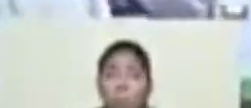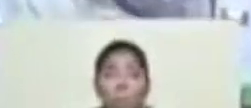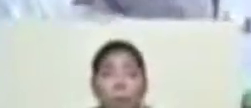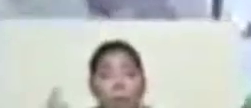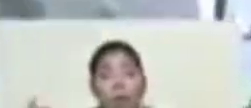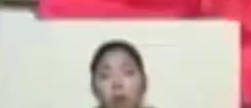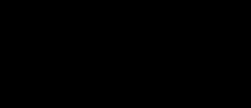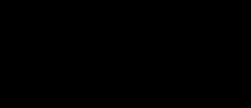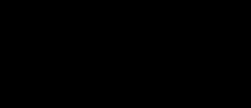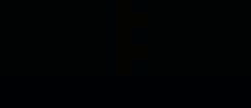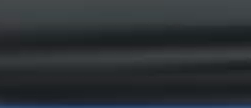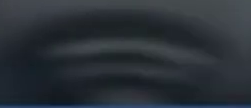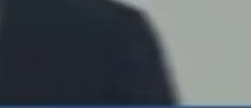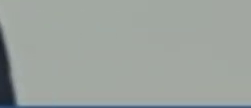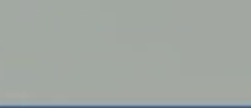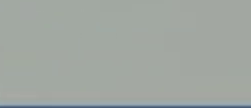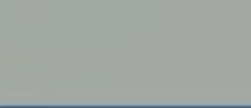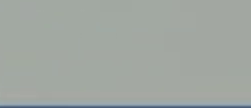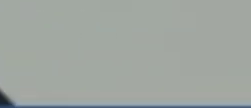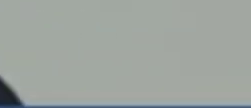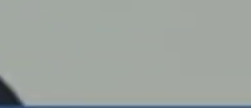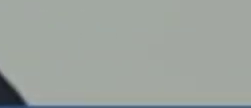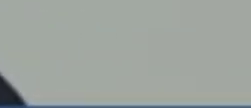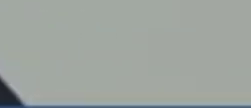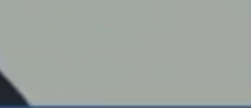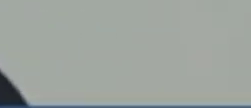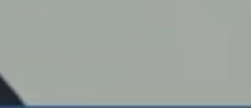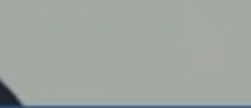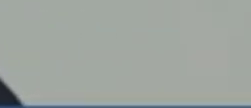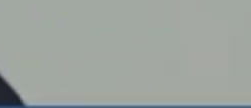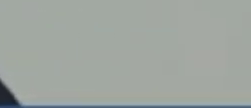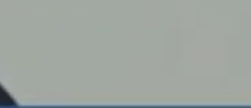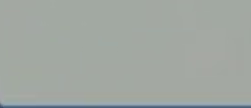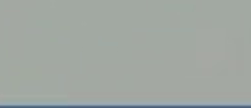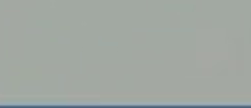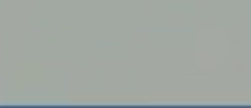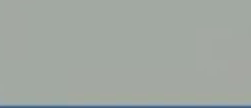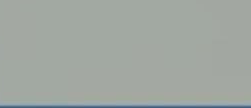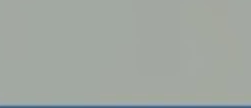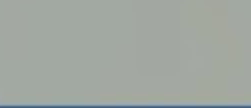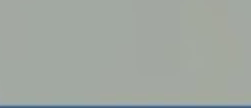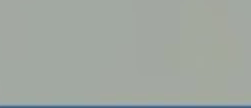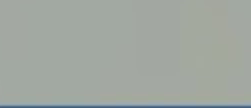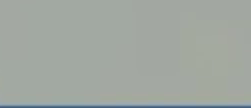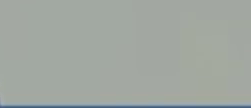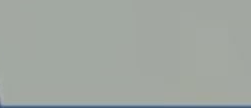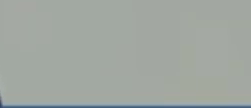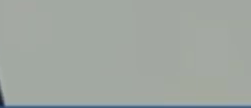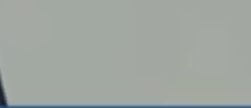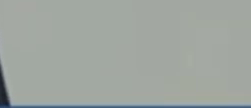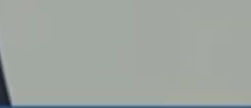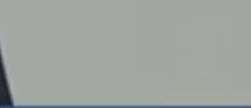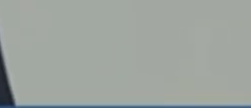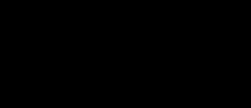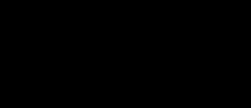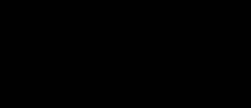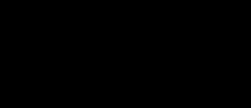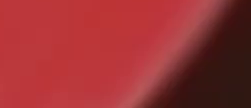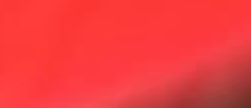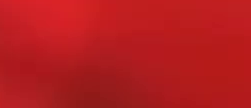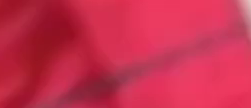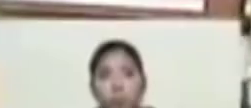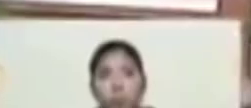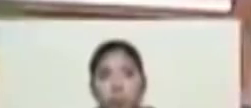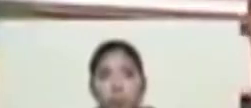tantas sanciones, con tanta represión y por tantas tensiones por parte del país estadounidense. Cada vez este señor se encuentra sin menos recursos, sin gasolina,